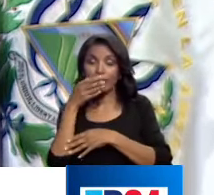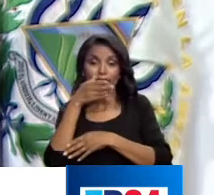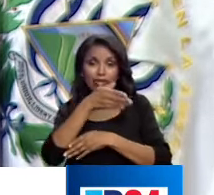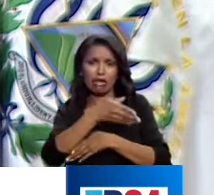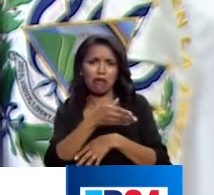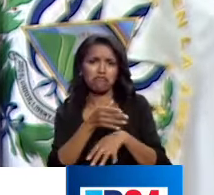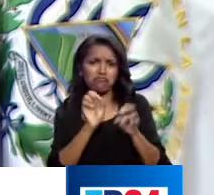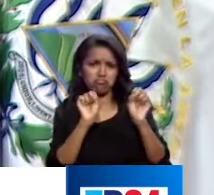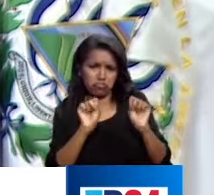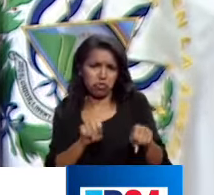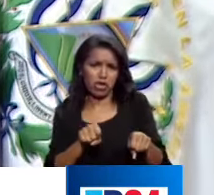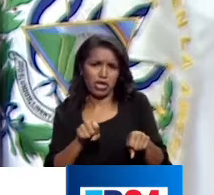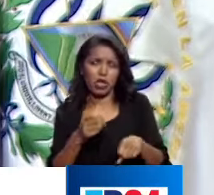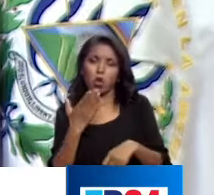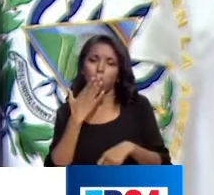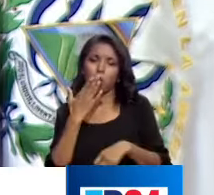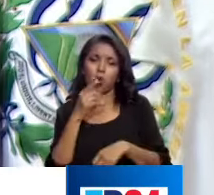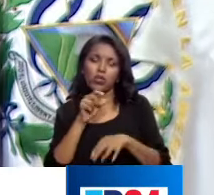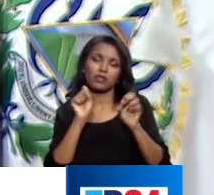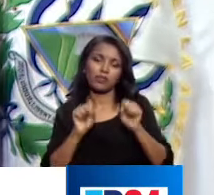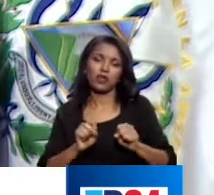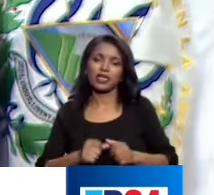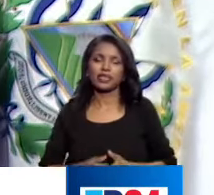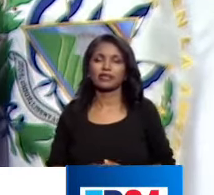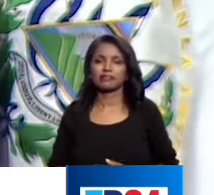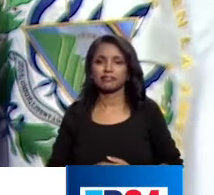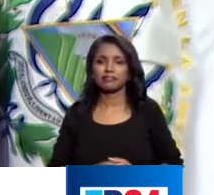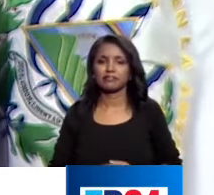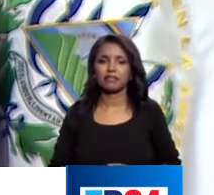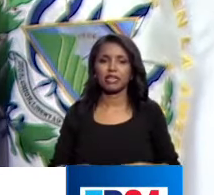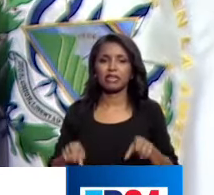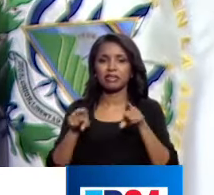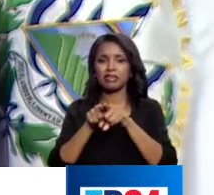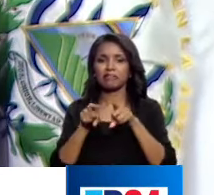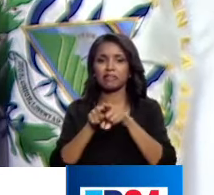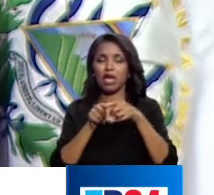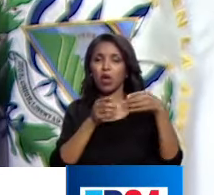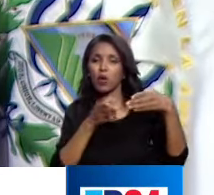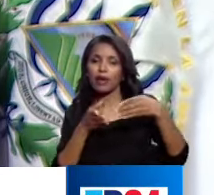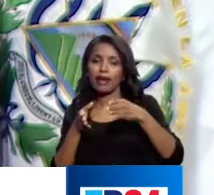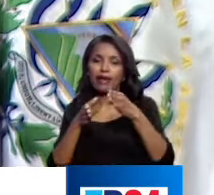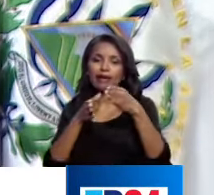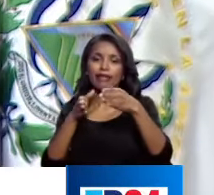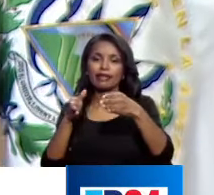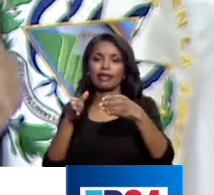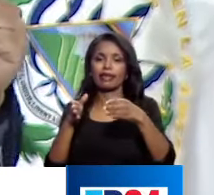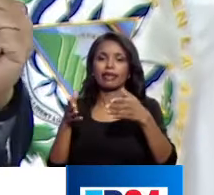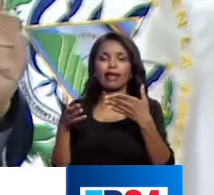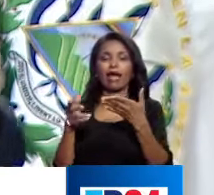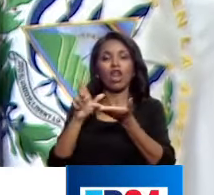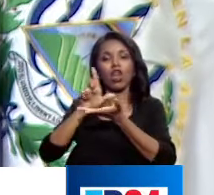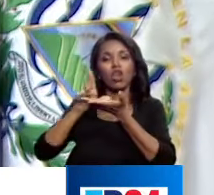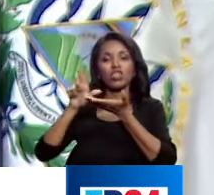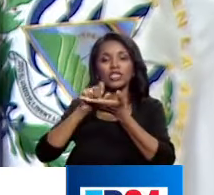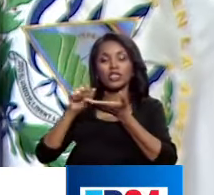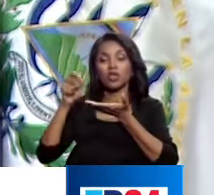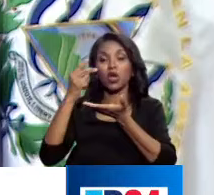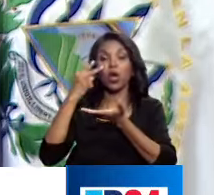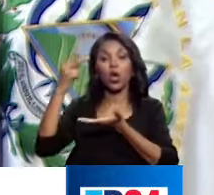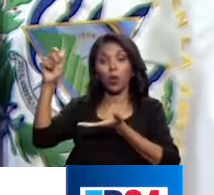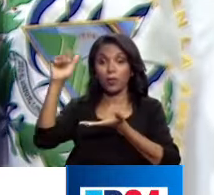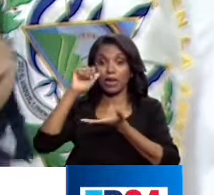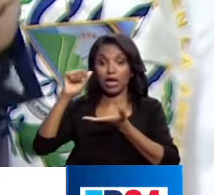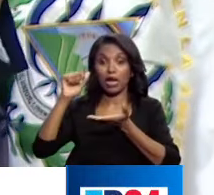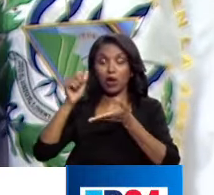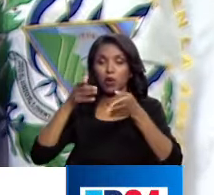diferencia para el turismo que se daba dentro de la comarca. Podemos construir una carretera que una Los Santos con Veraguas, para